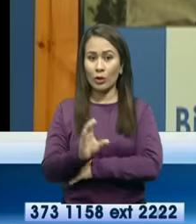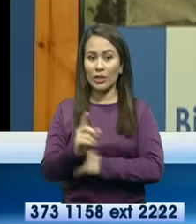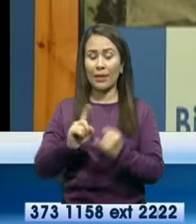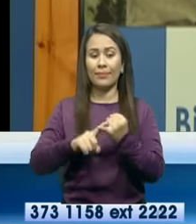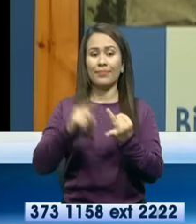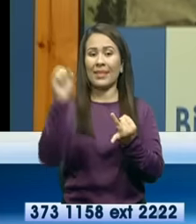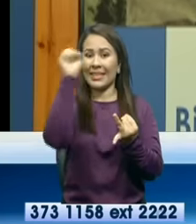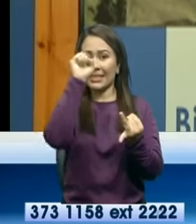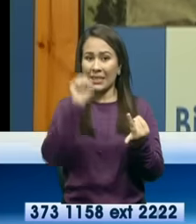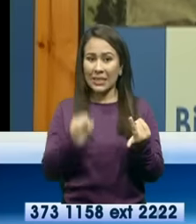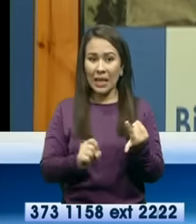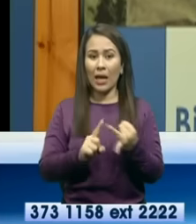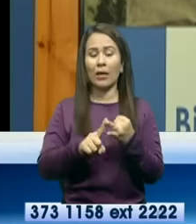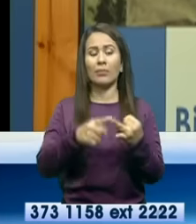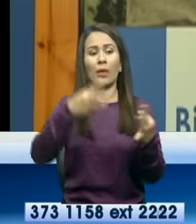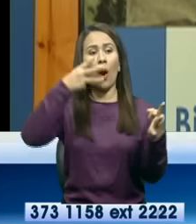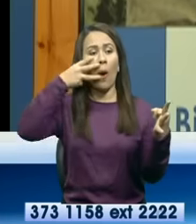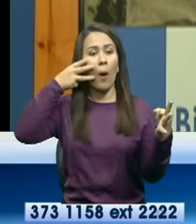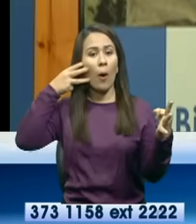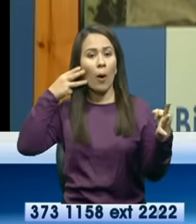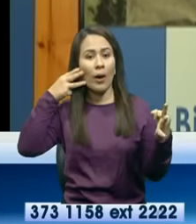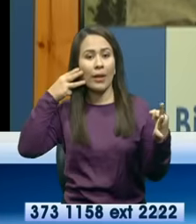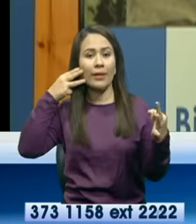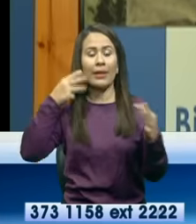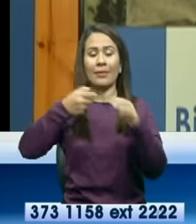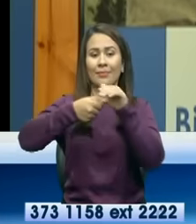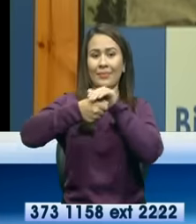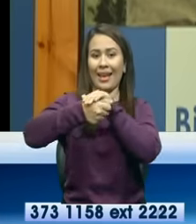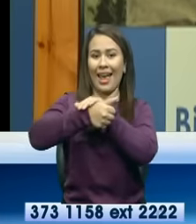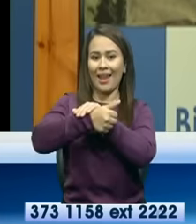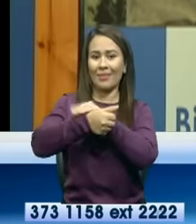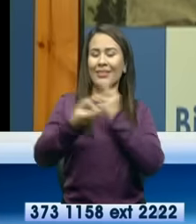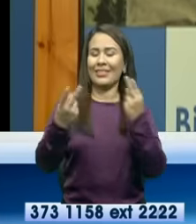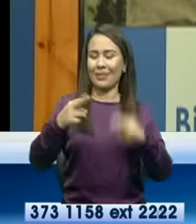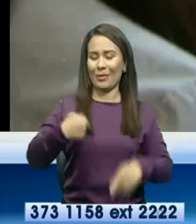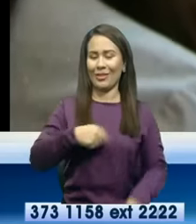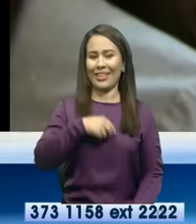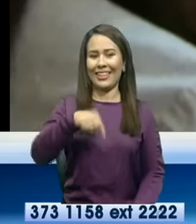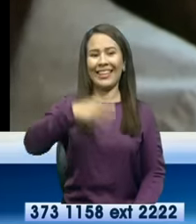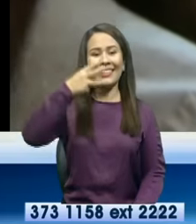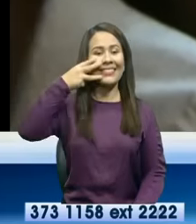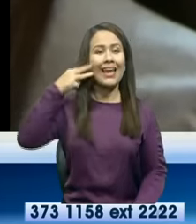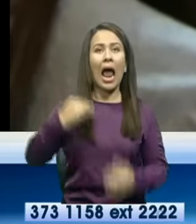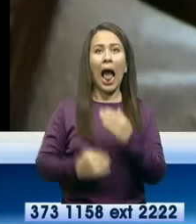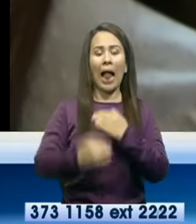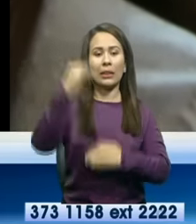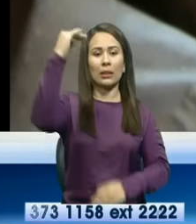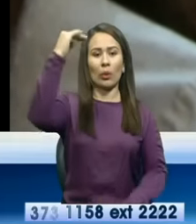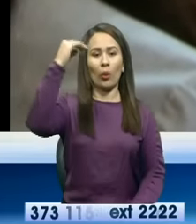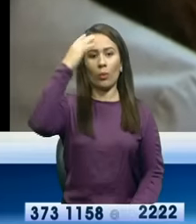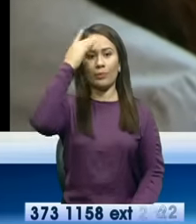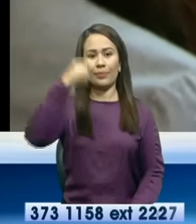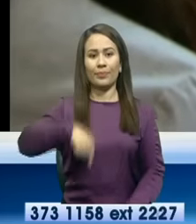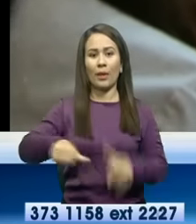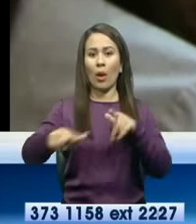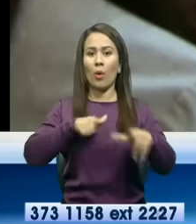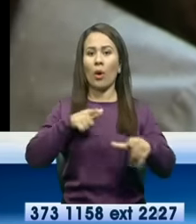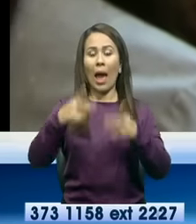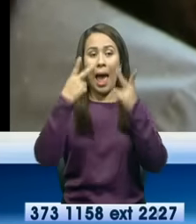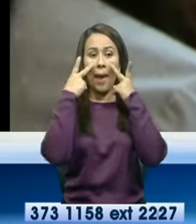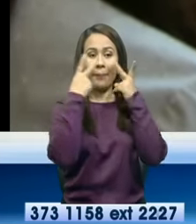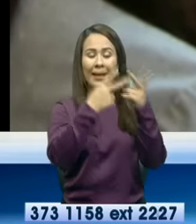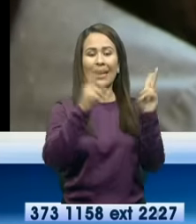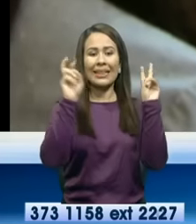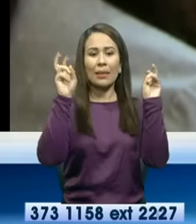intermedia y la parte alta, la zona andina que nosotros estamos aquí. Este centro de interpretación es para las personas